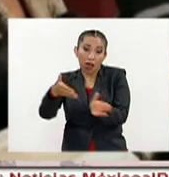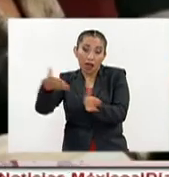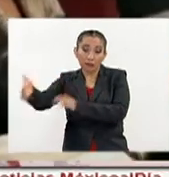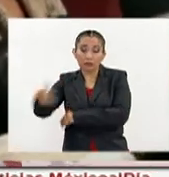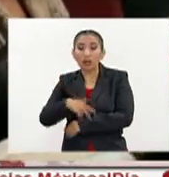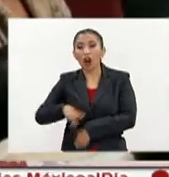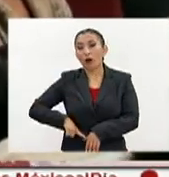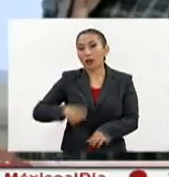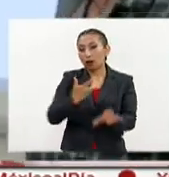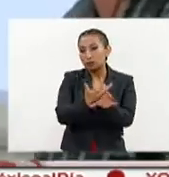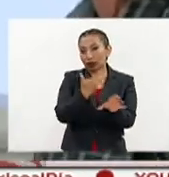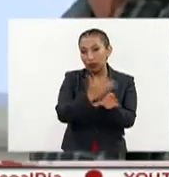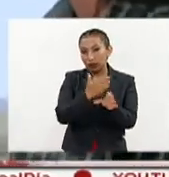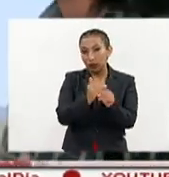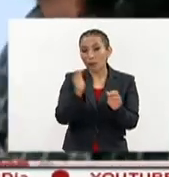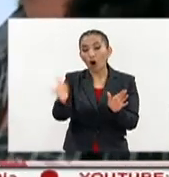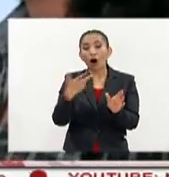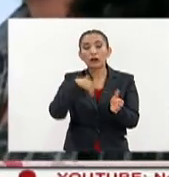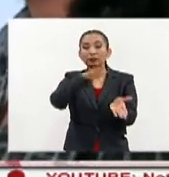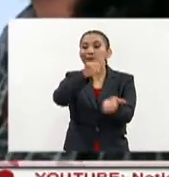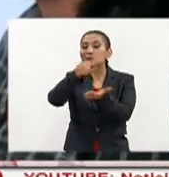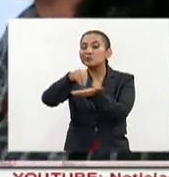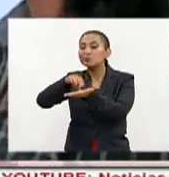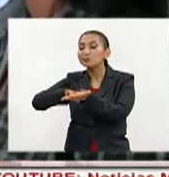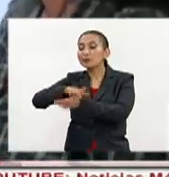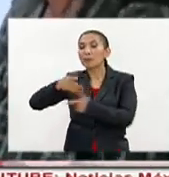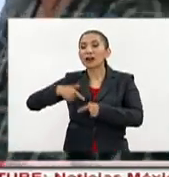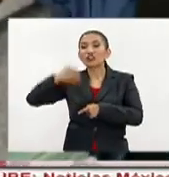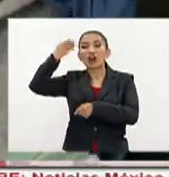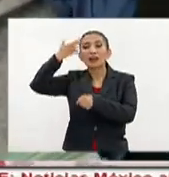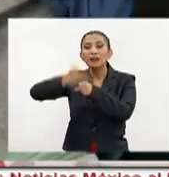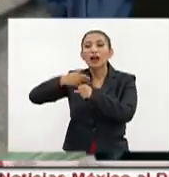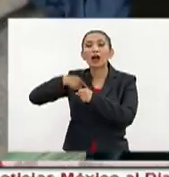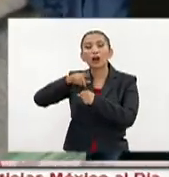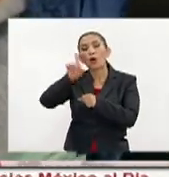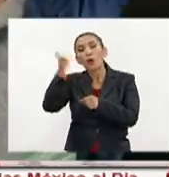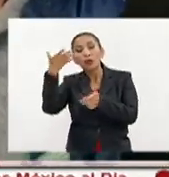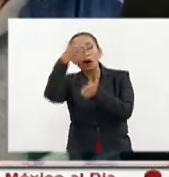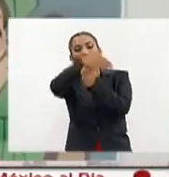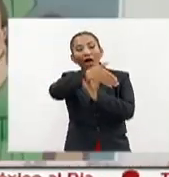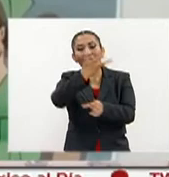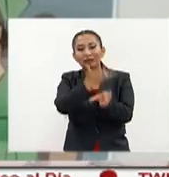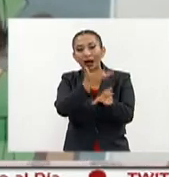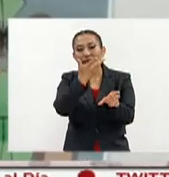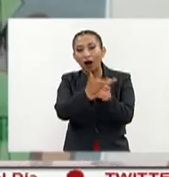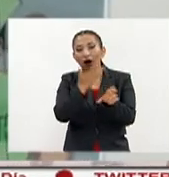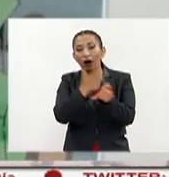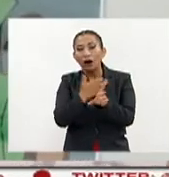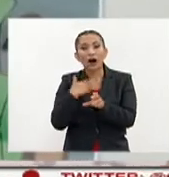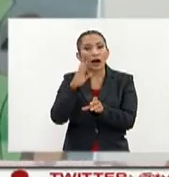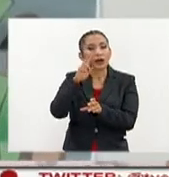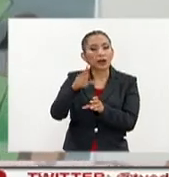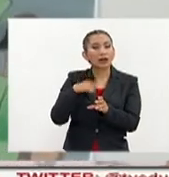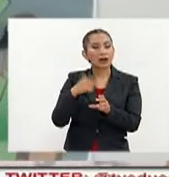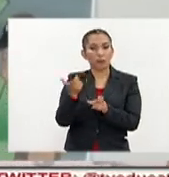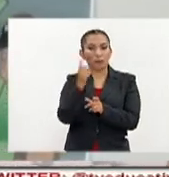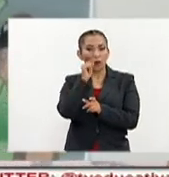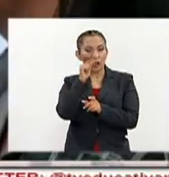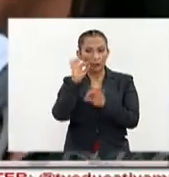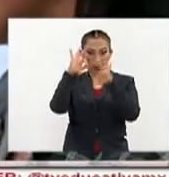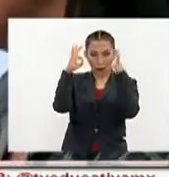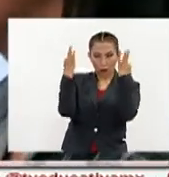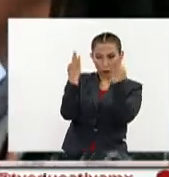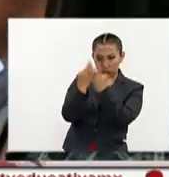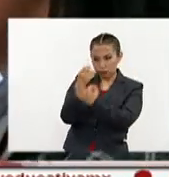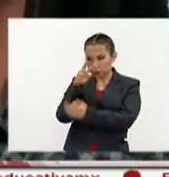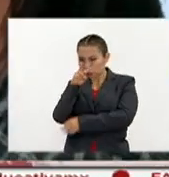que el gobierno de Estados Unidos va a aumentar la recolección de datos de ciudadanos extranjeros cuando ingresan a Estados Unidos y los recibe un agente federal de